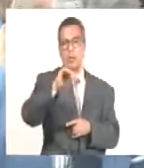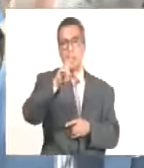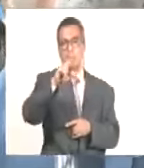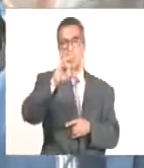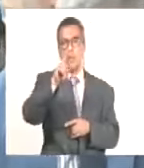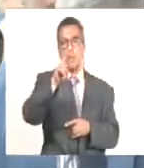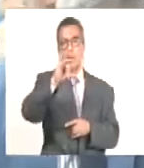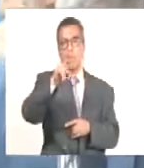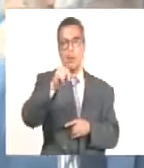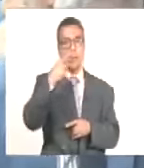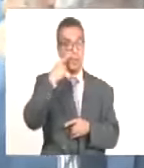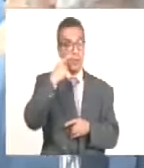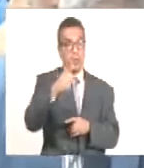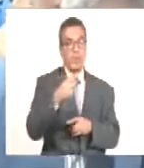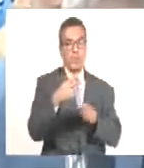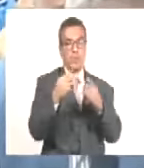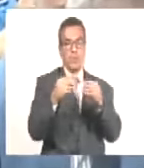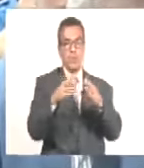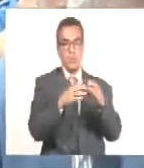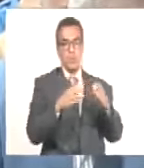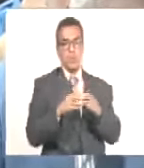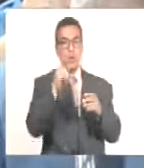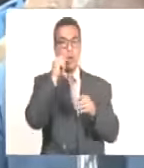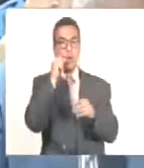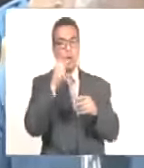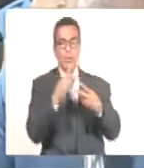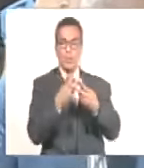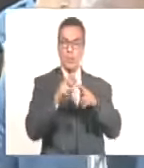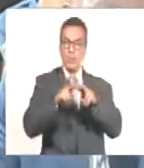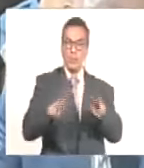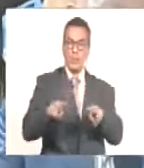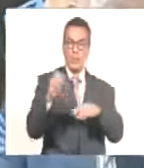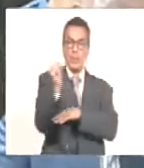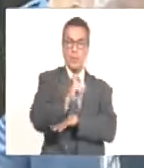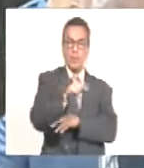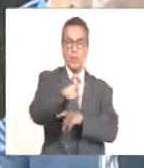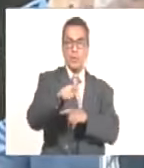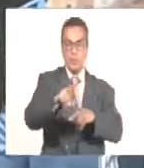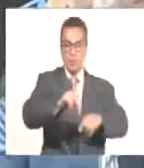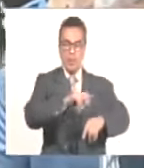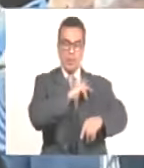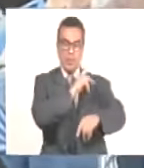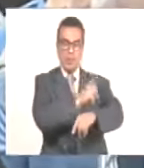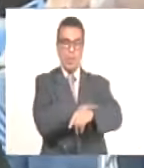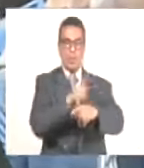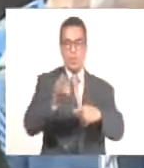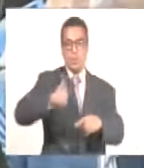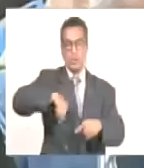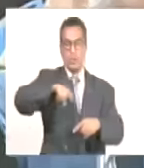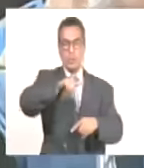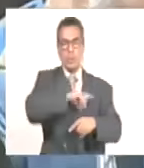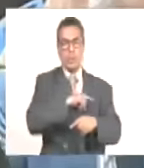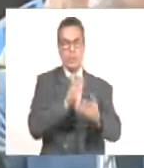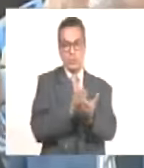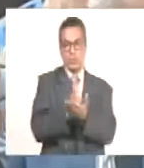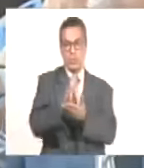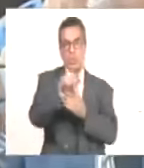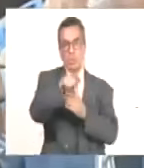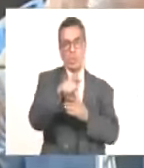ha visto con frecuencia un puñado de hombres libres vencer a imperios poderosos. Nosotros